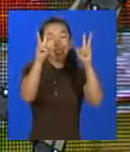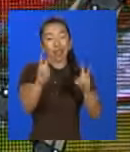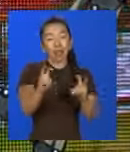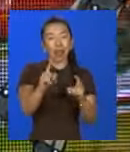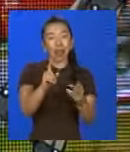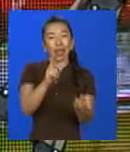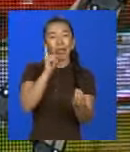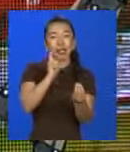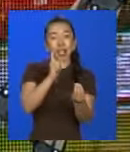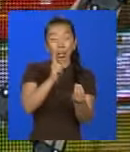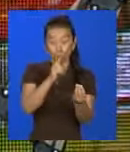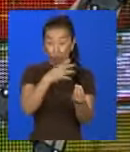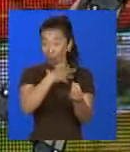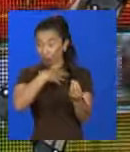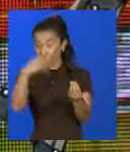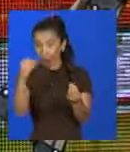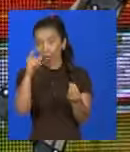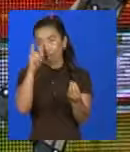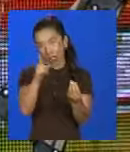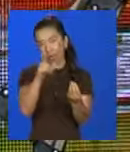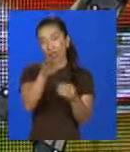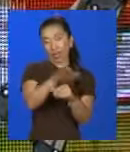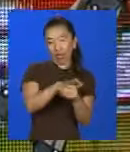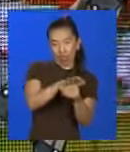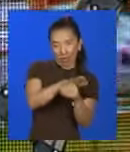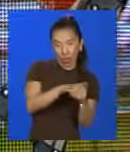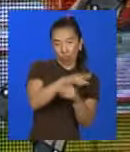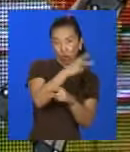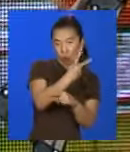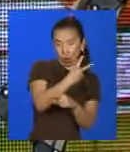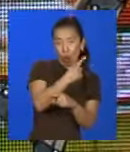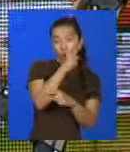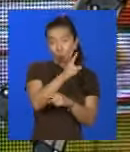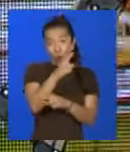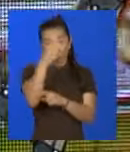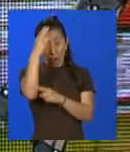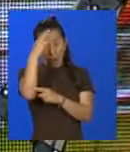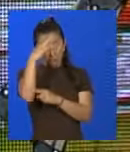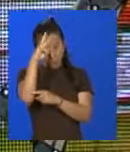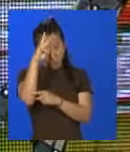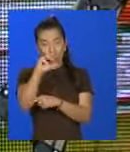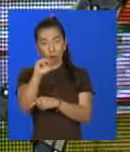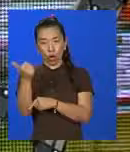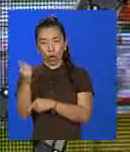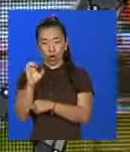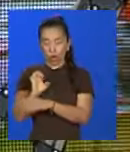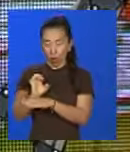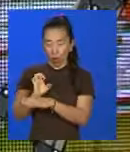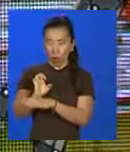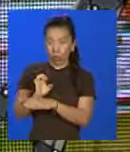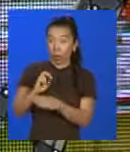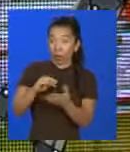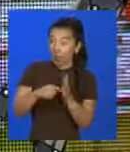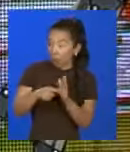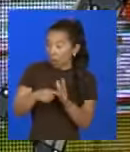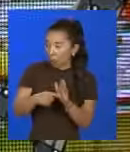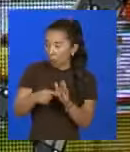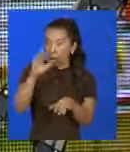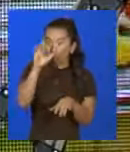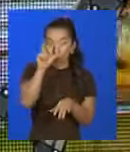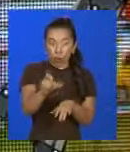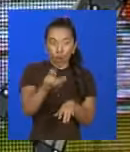al desplazado. Y de esos casos tenemos dos, uno en México y otro en Ecuador. Y ya no es ese exilio muy marcado, la